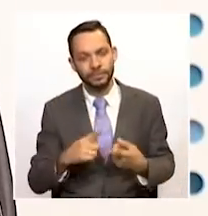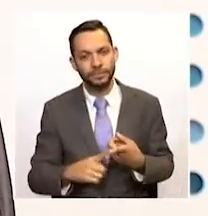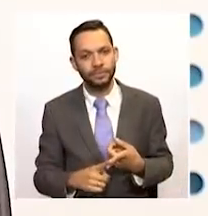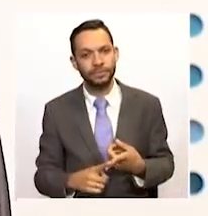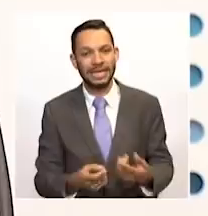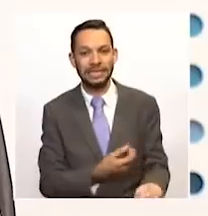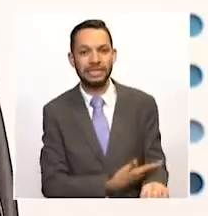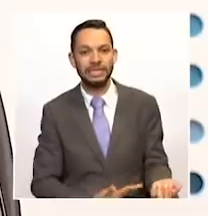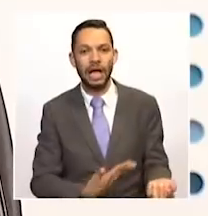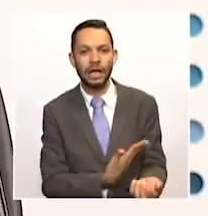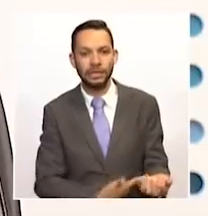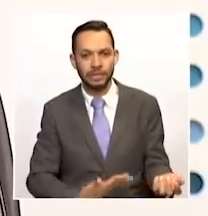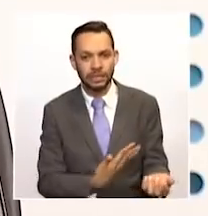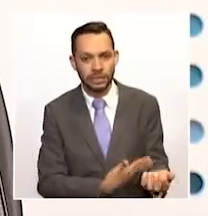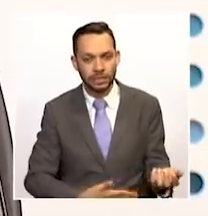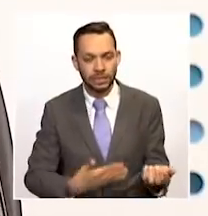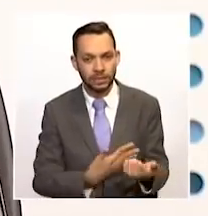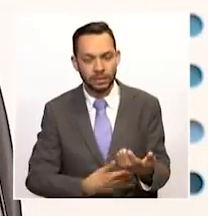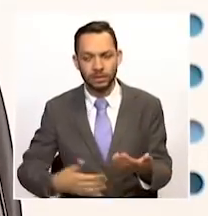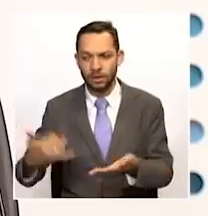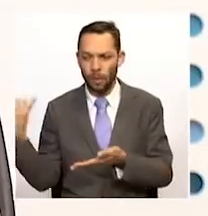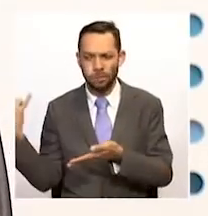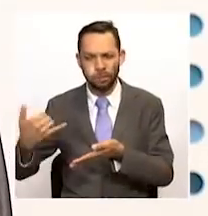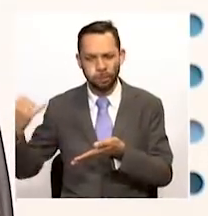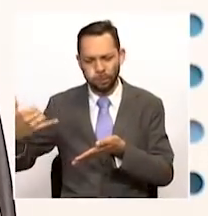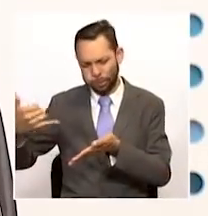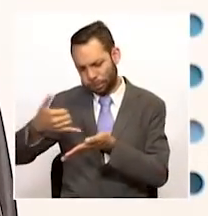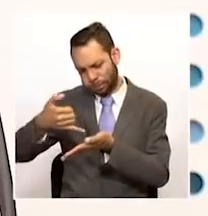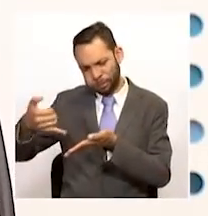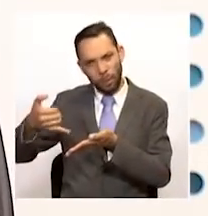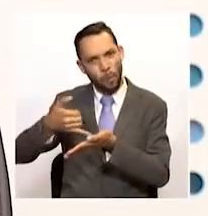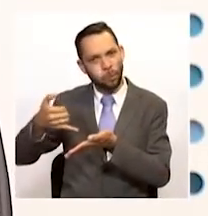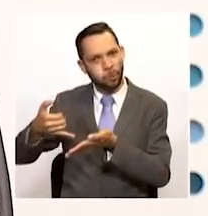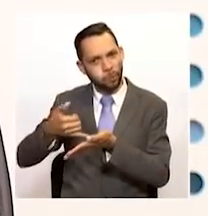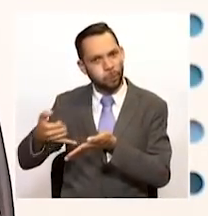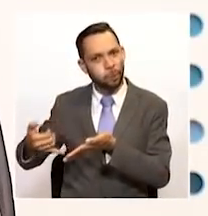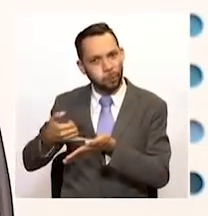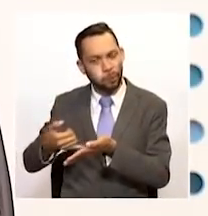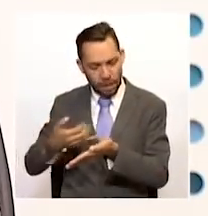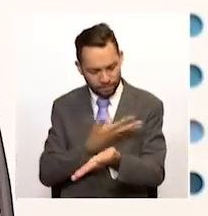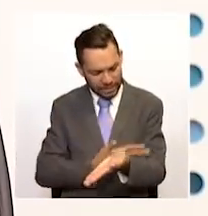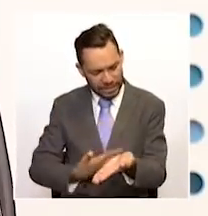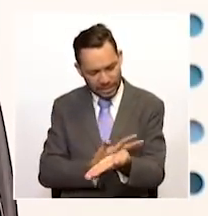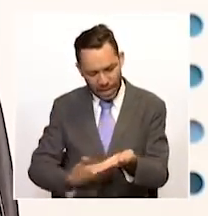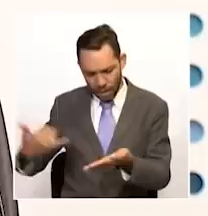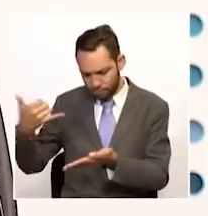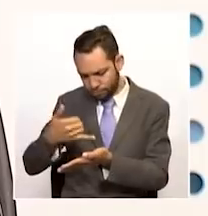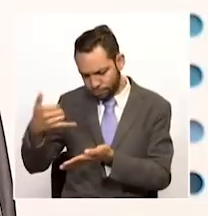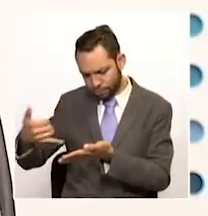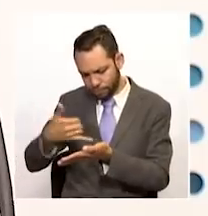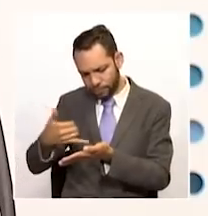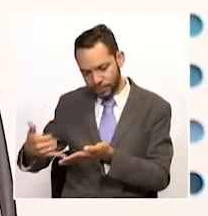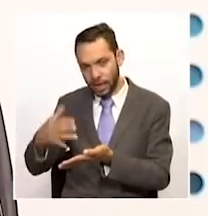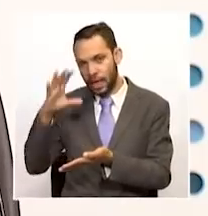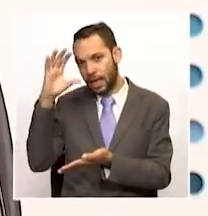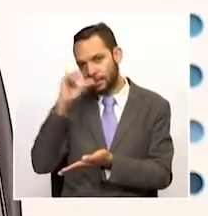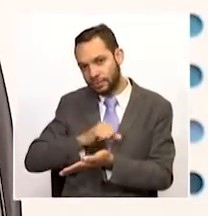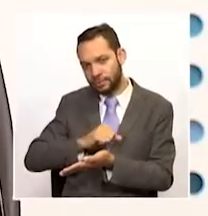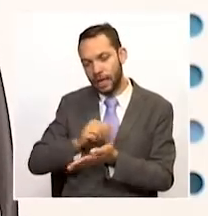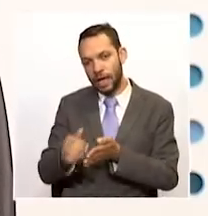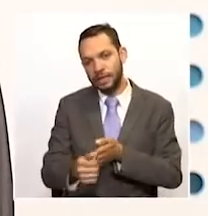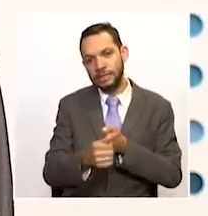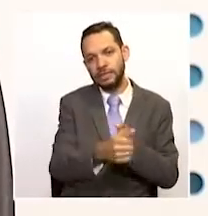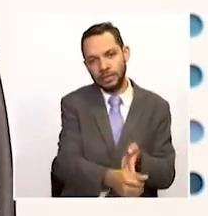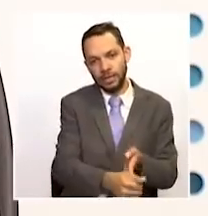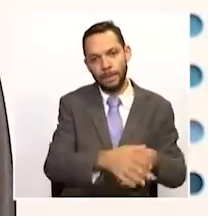neumático bien importante para el diagnóstico de la hemoglobina el hematocrito que nos van a permitir ayudarle al médico